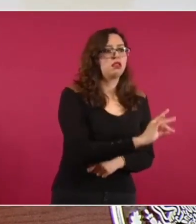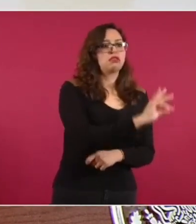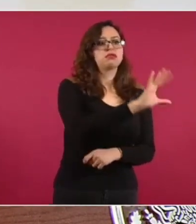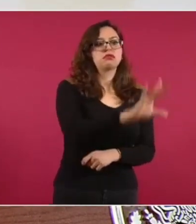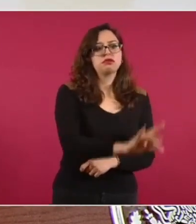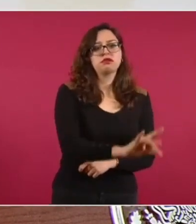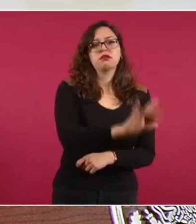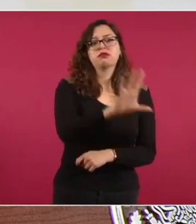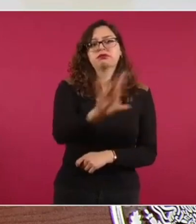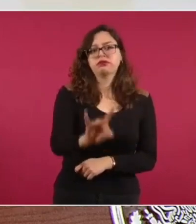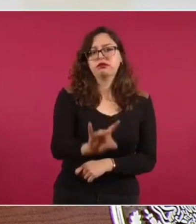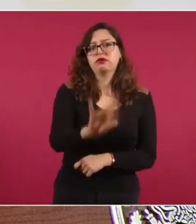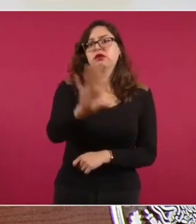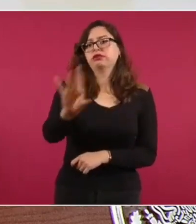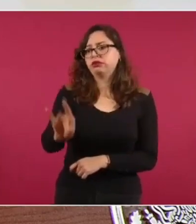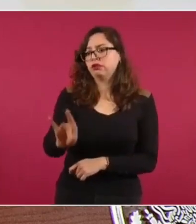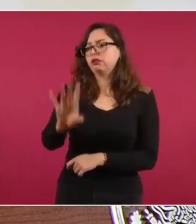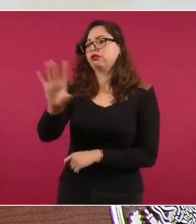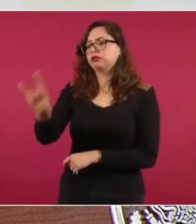para